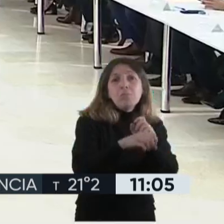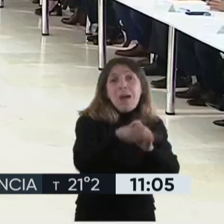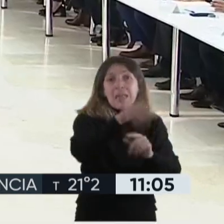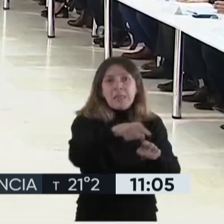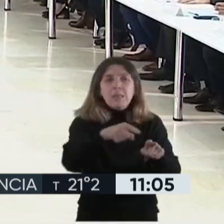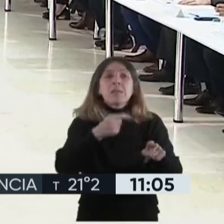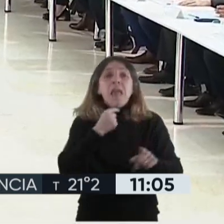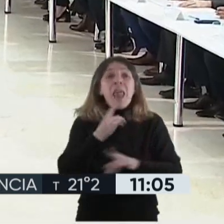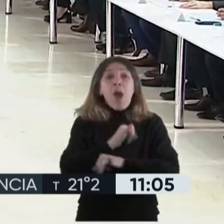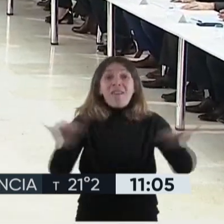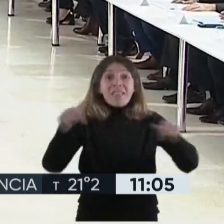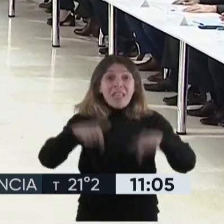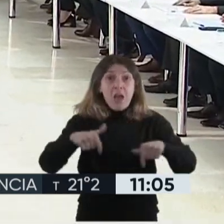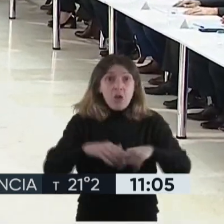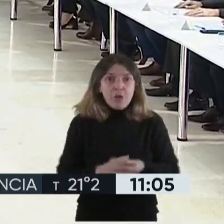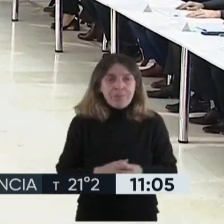que,